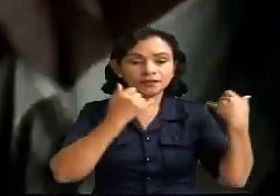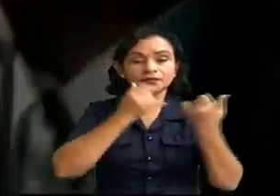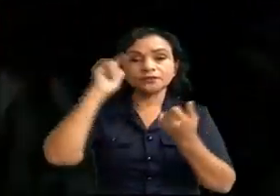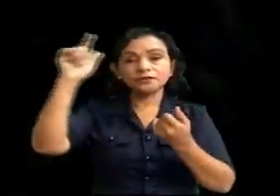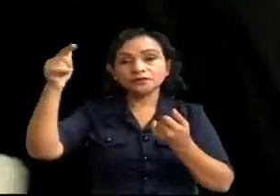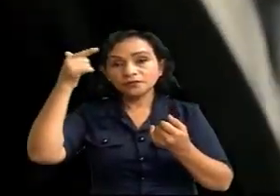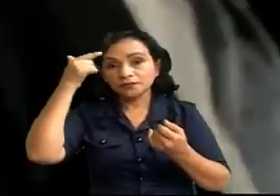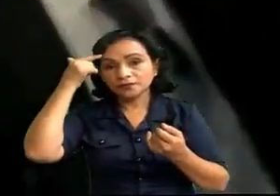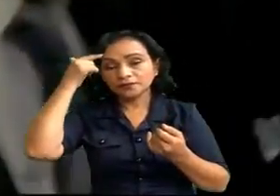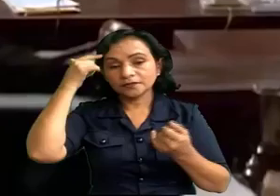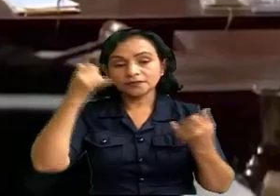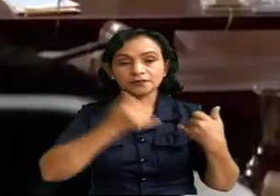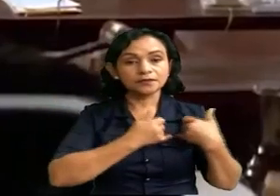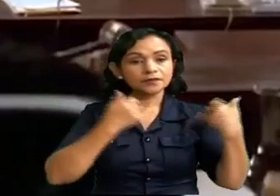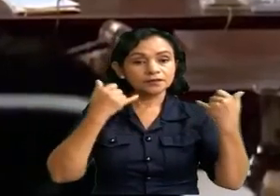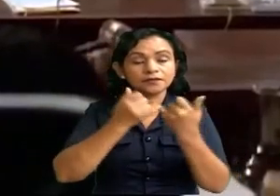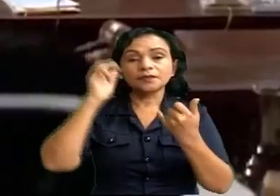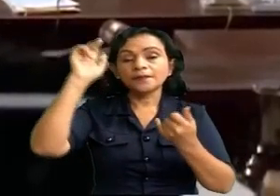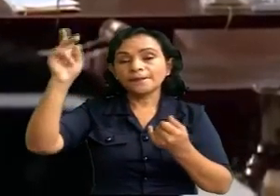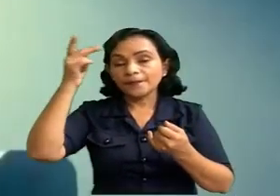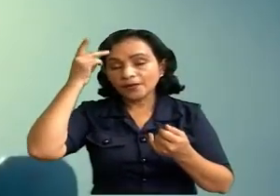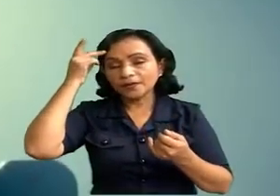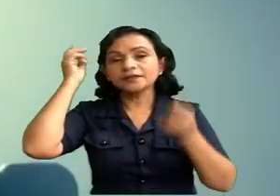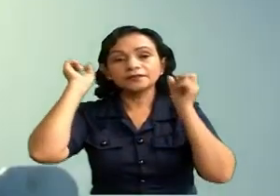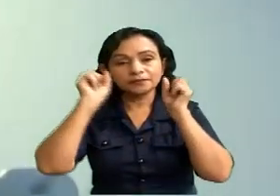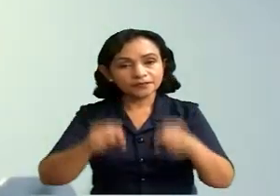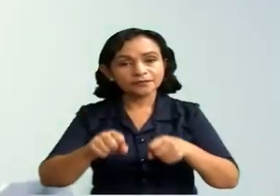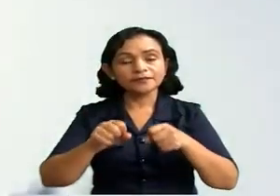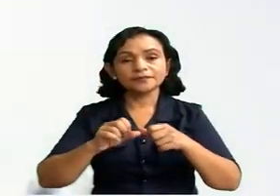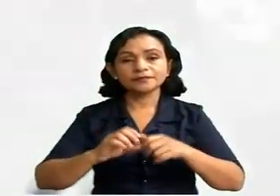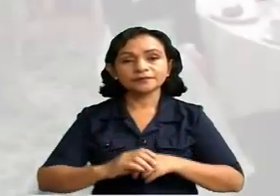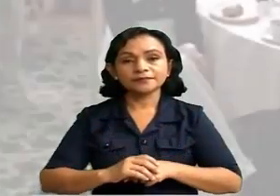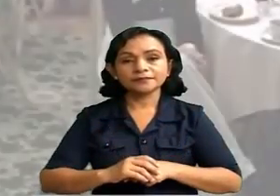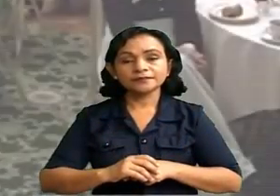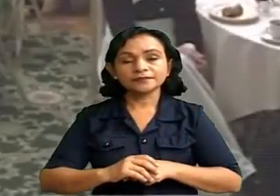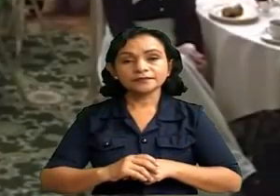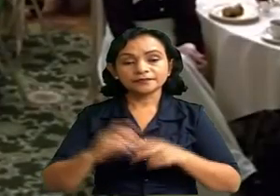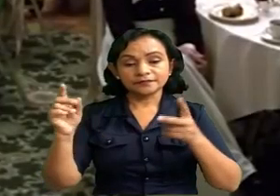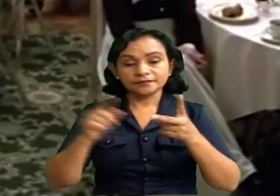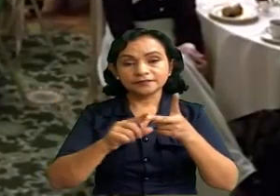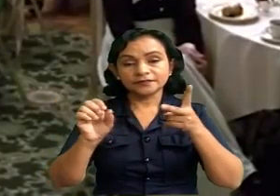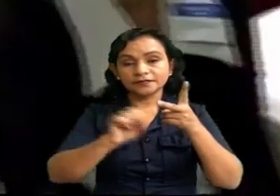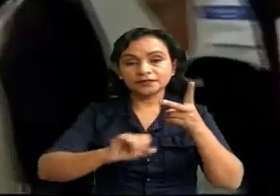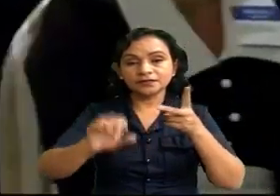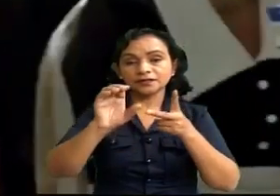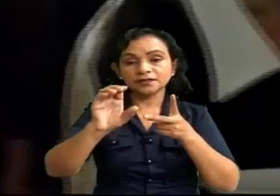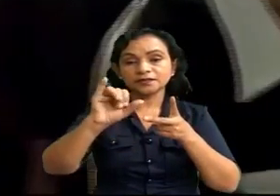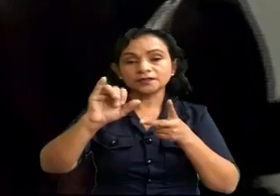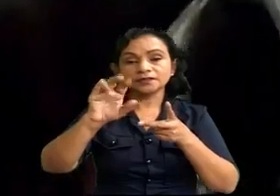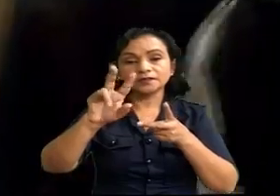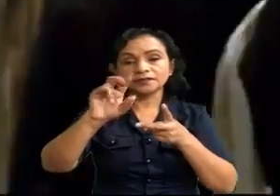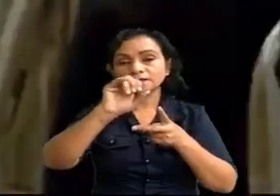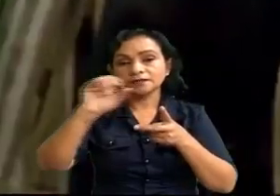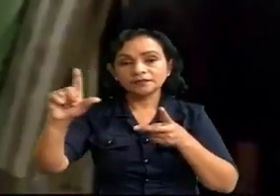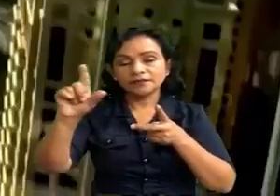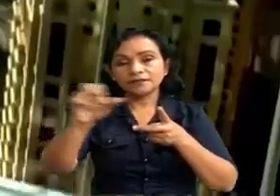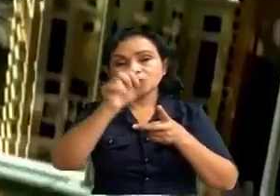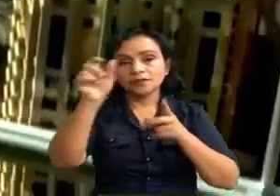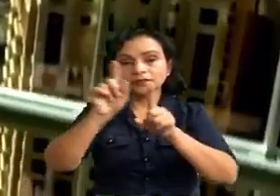gobierno, las instituciones políticas, pues. Y la sociedad civil, el otro